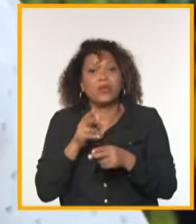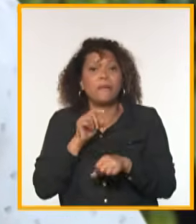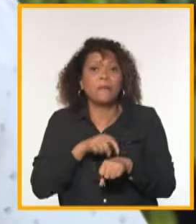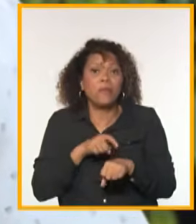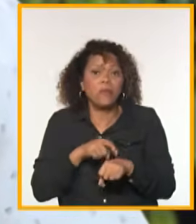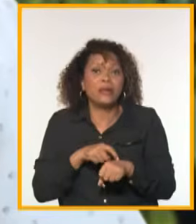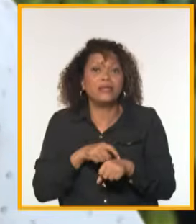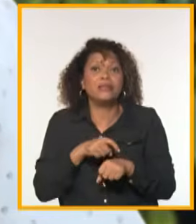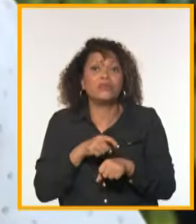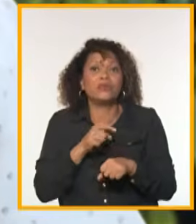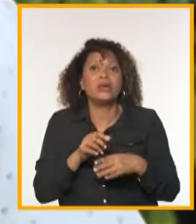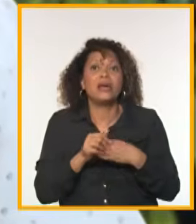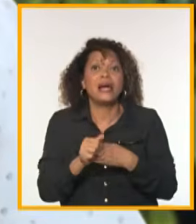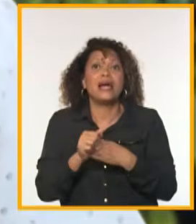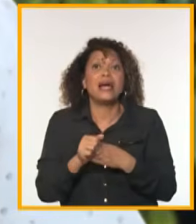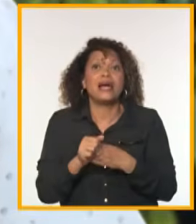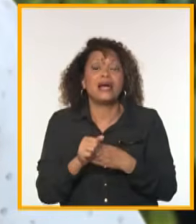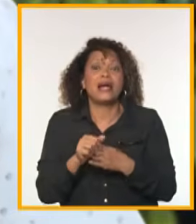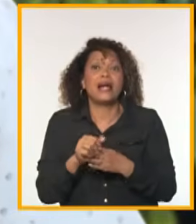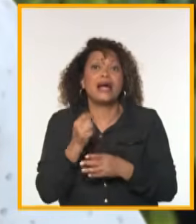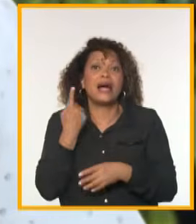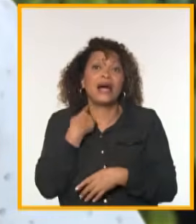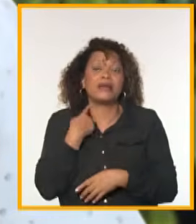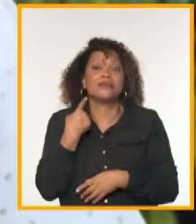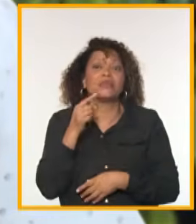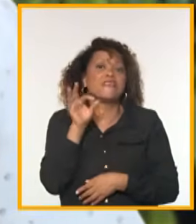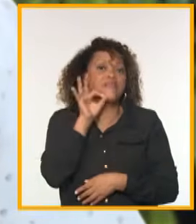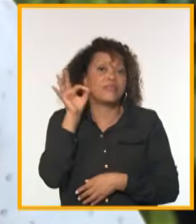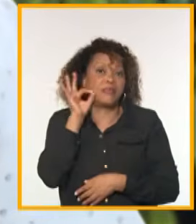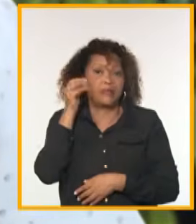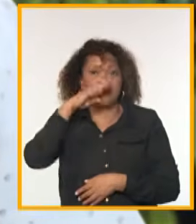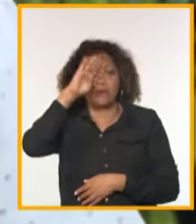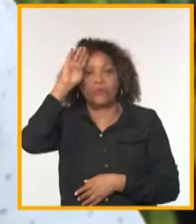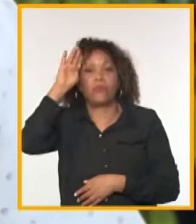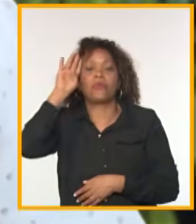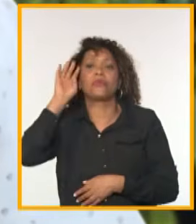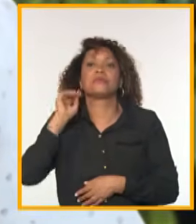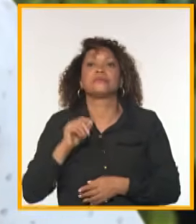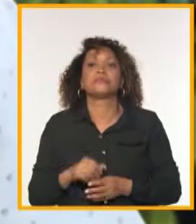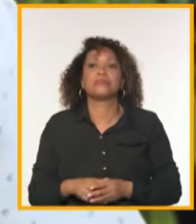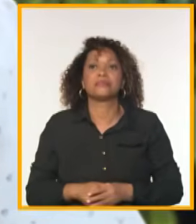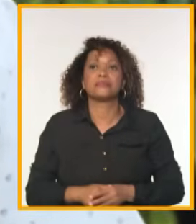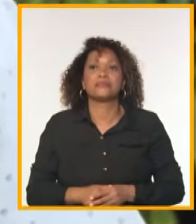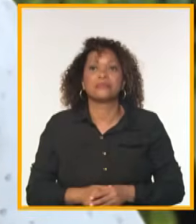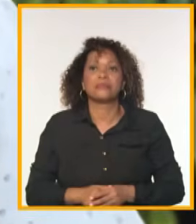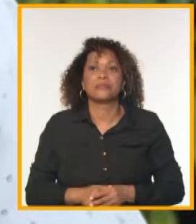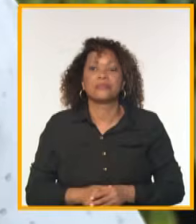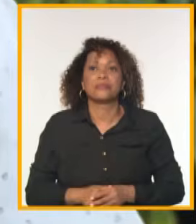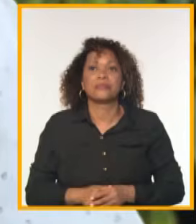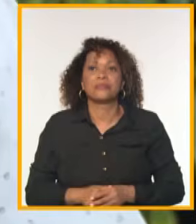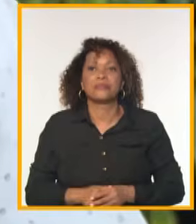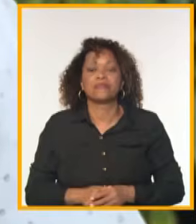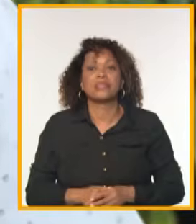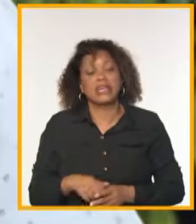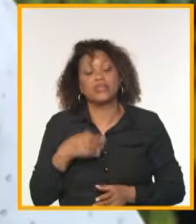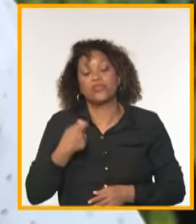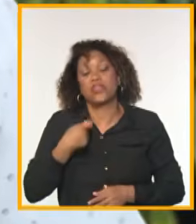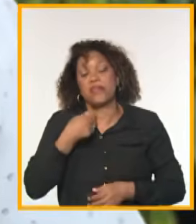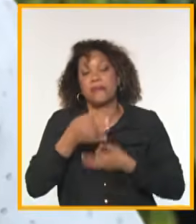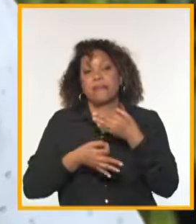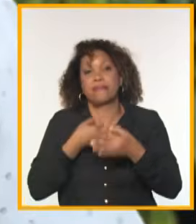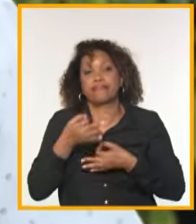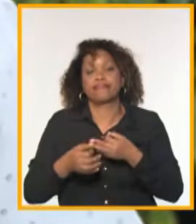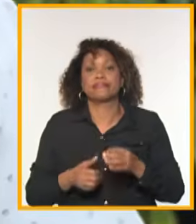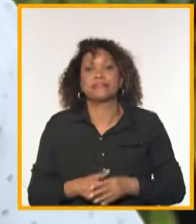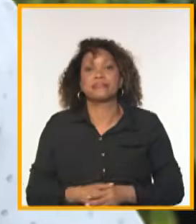conducir los primeros años del VIH en Cuba. Y es una experiencia que se debe contar. Y